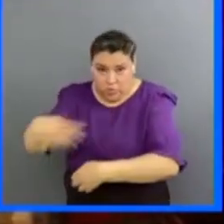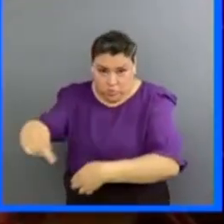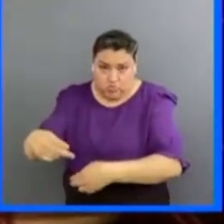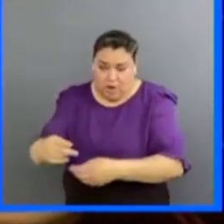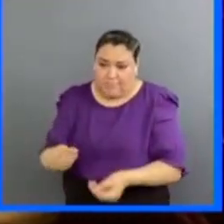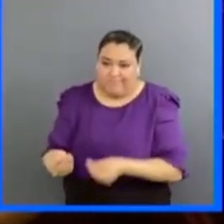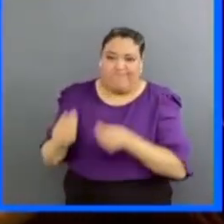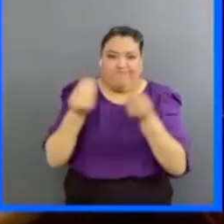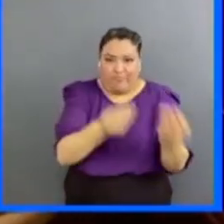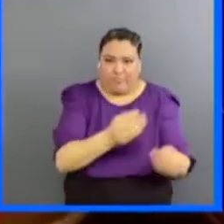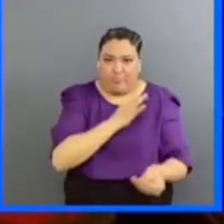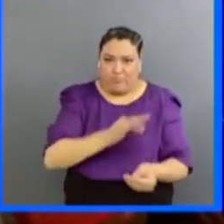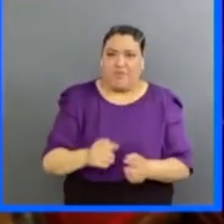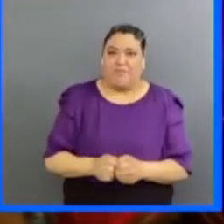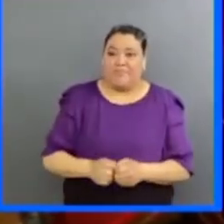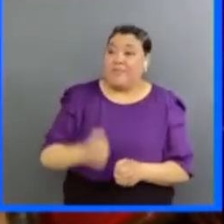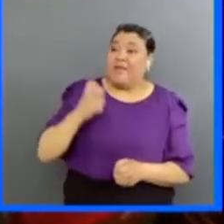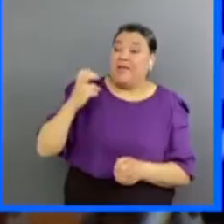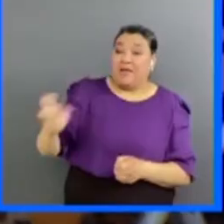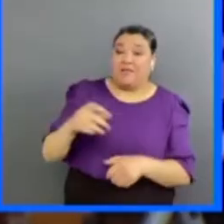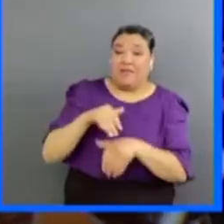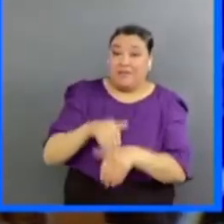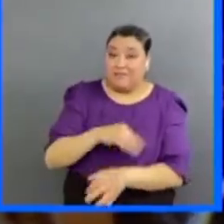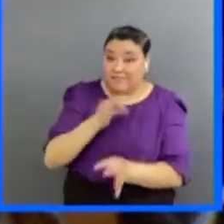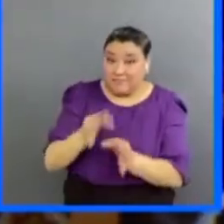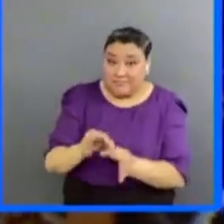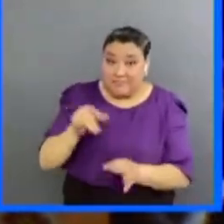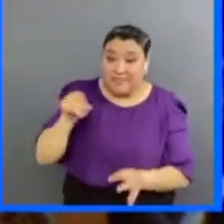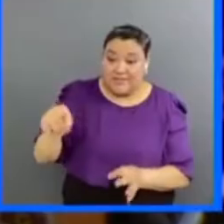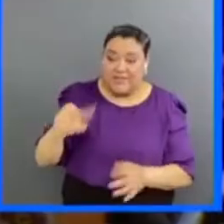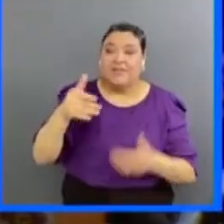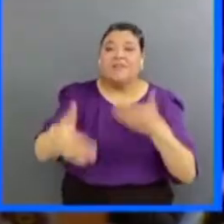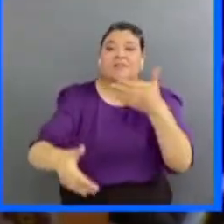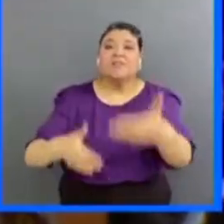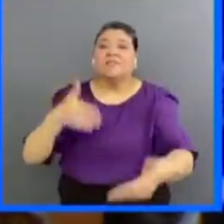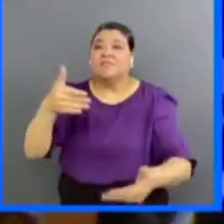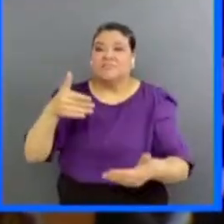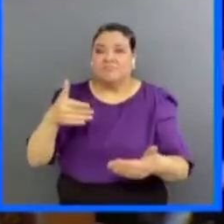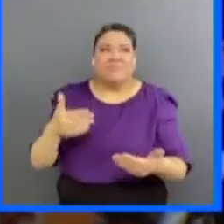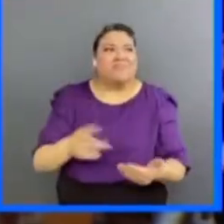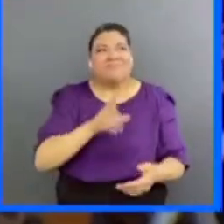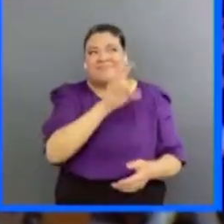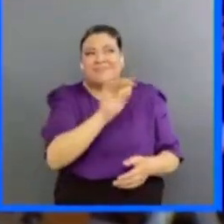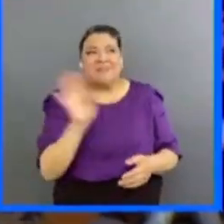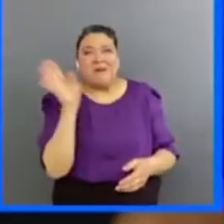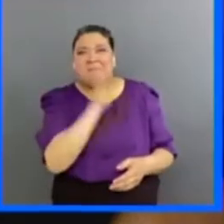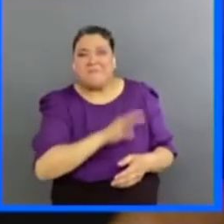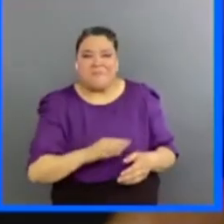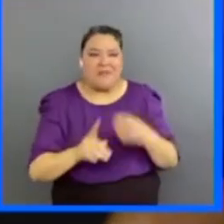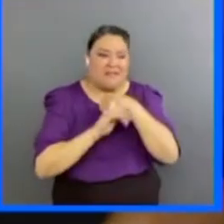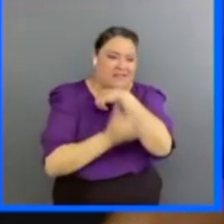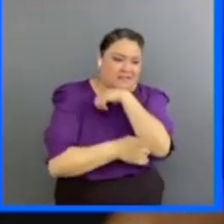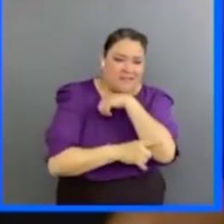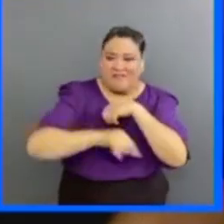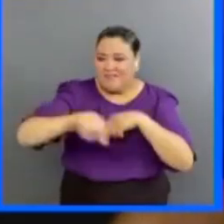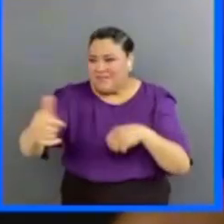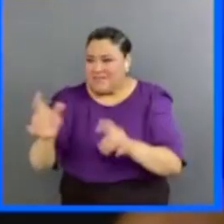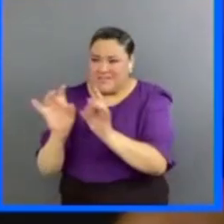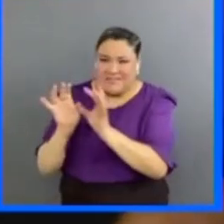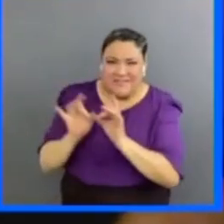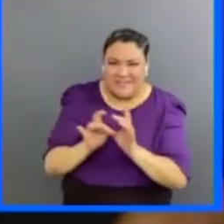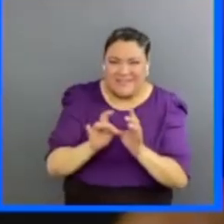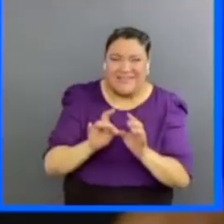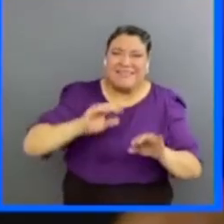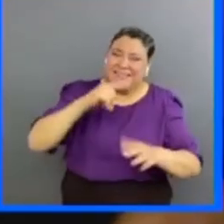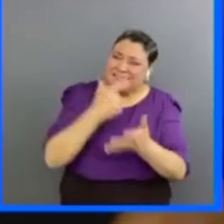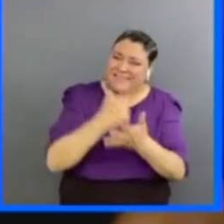advirtió que la ejecución del acto reclamado podría causar daños irreparables tanto a las parteras como a las personas gestantes que eligen